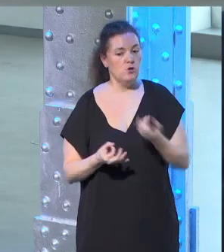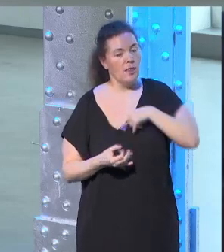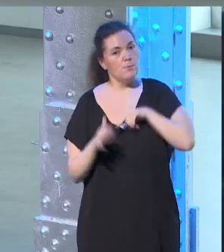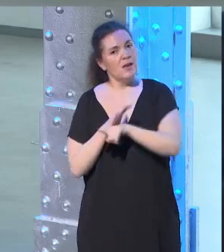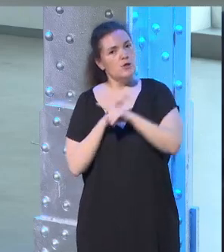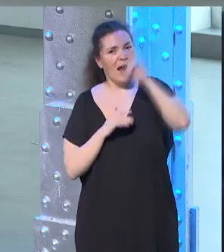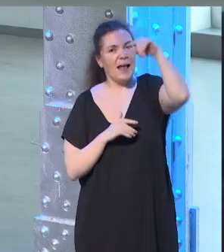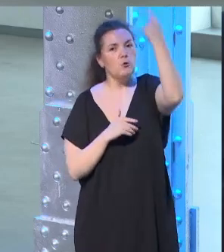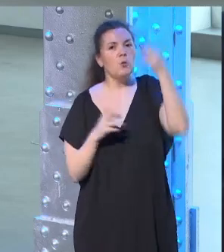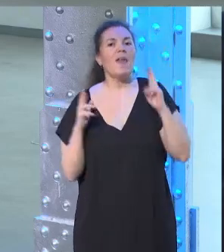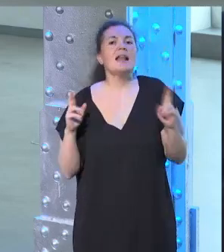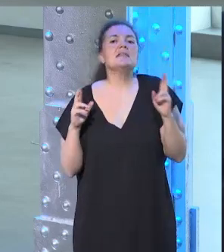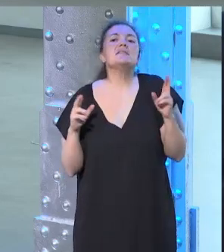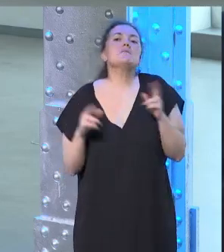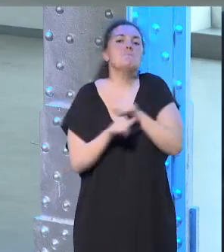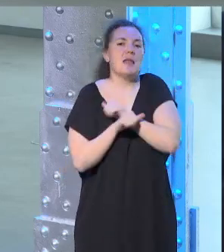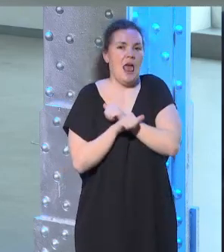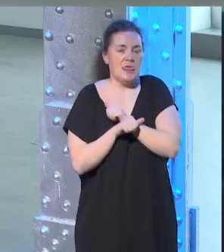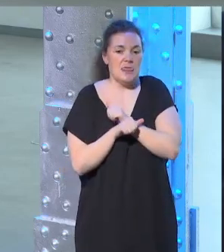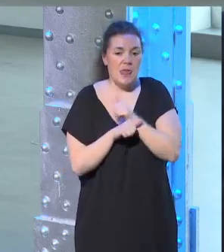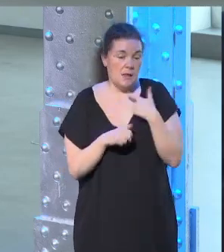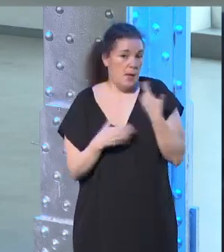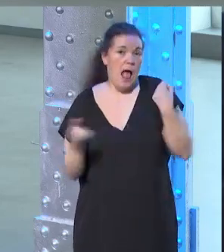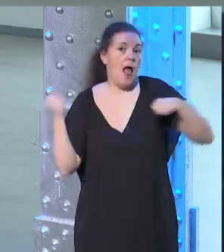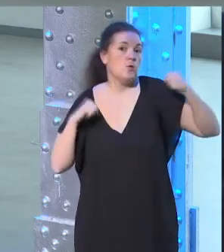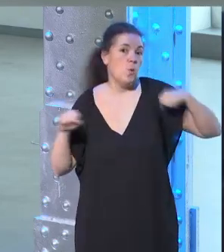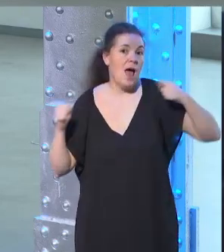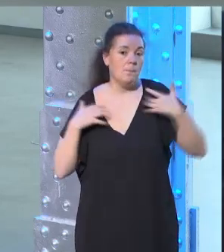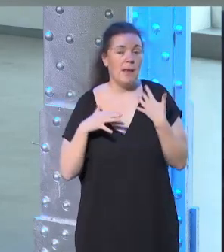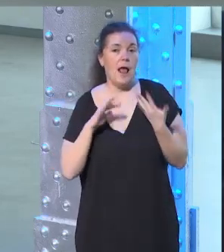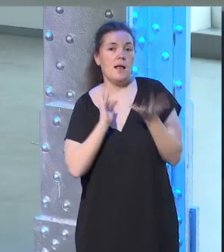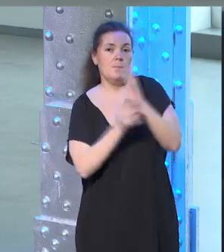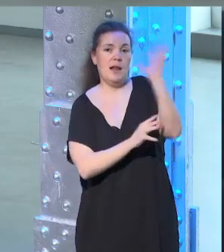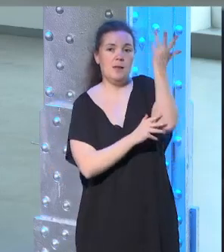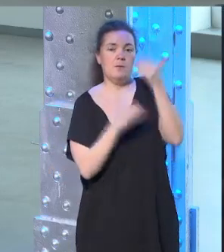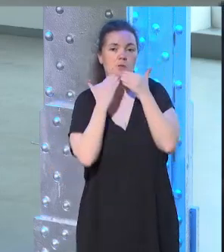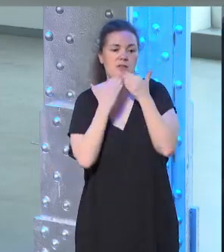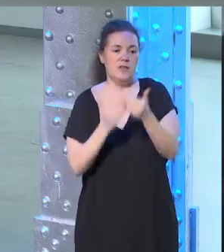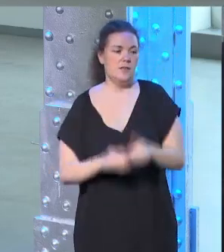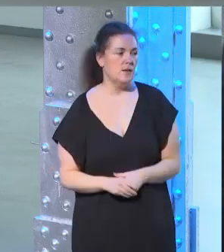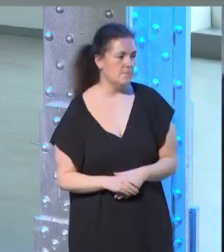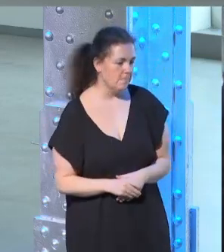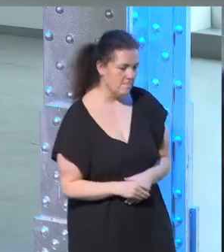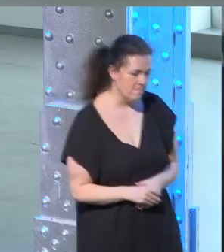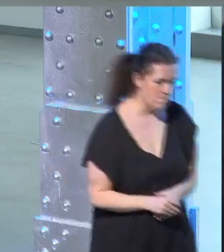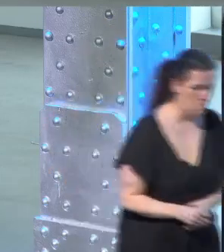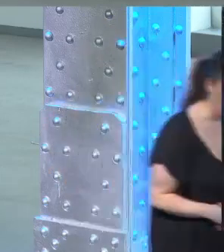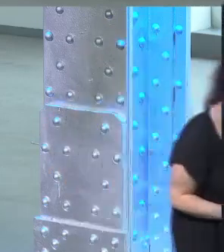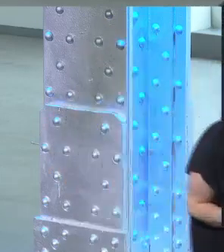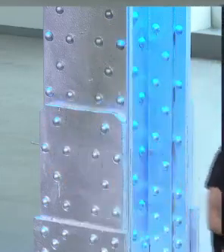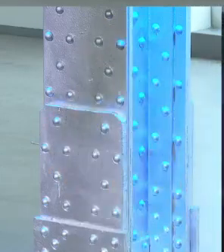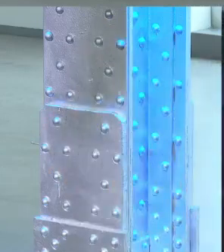esta cultura de la esperanza, ¿no?, con la que acaba, actúa, tal, para cambiar el clima. Muchas gracias. Muchas gracias, Víctor. Clavado de